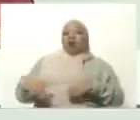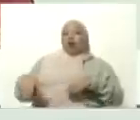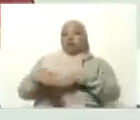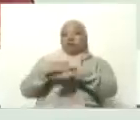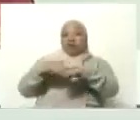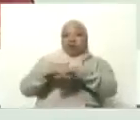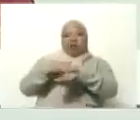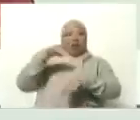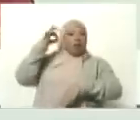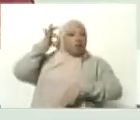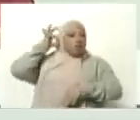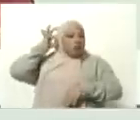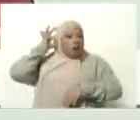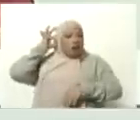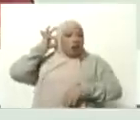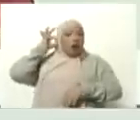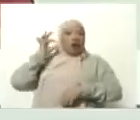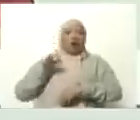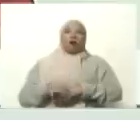Gabriela.